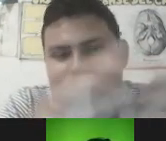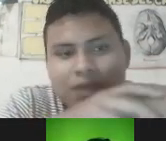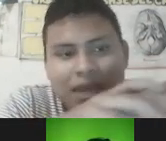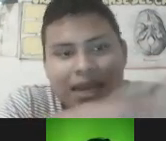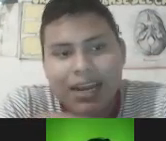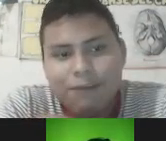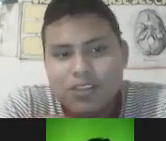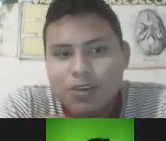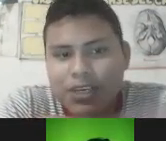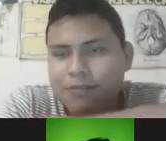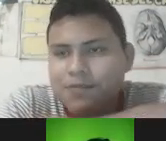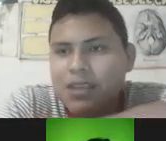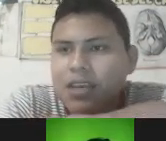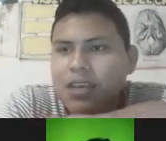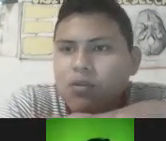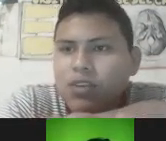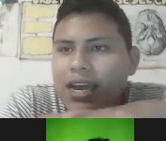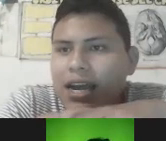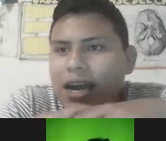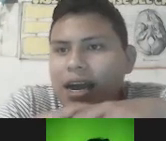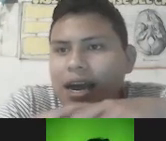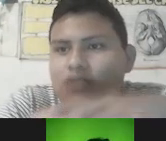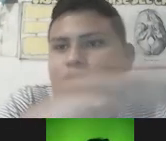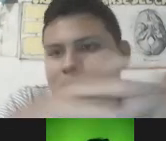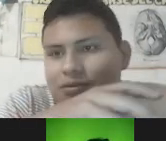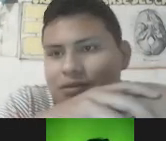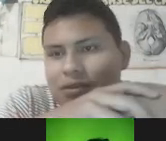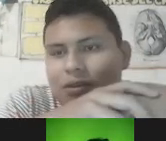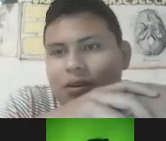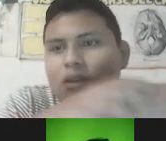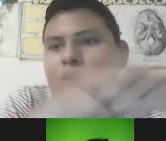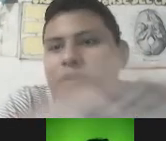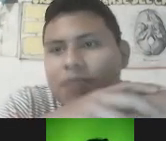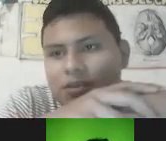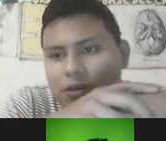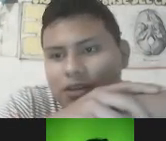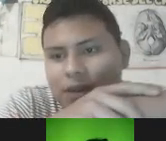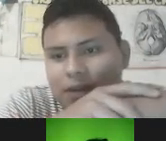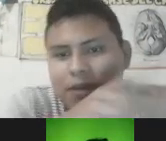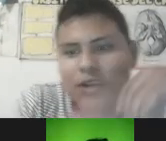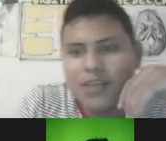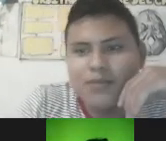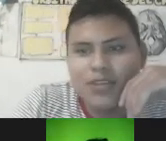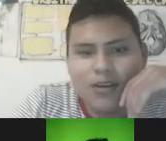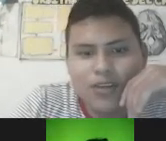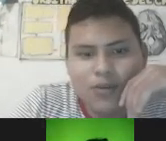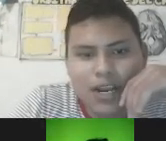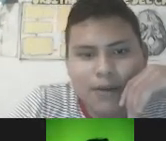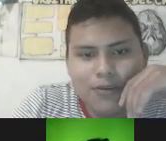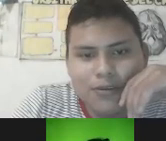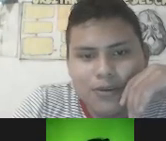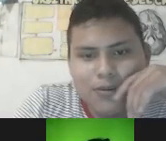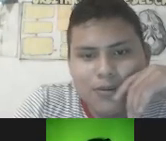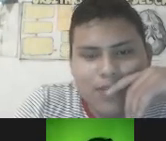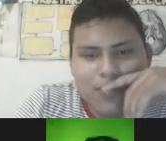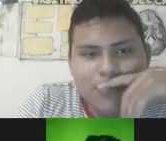en sí. La fisiología estudia su función o los movimientos, en otras palabras. Como aquí mismo están los dibujos acá